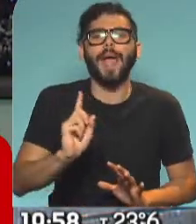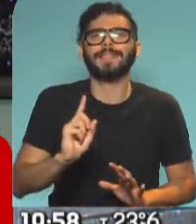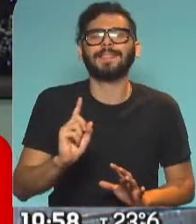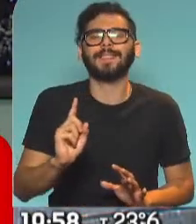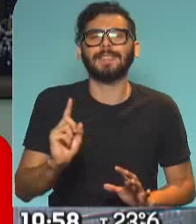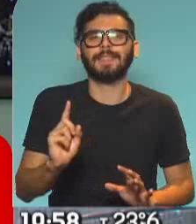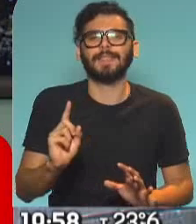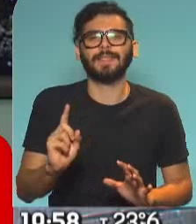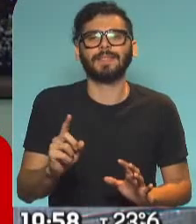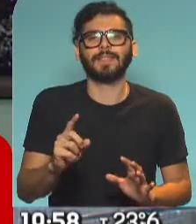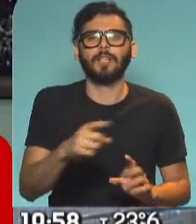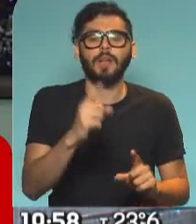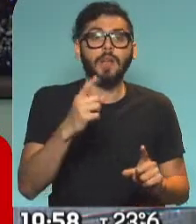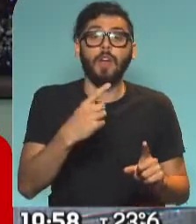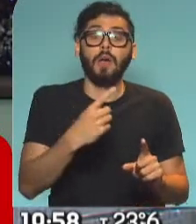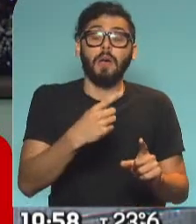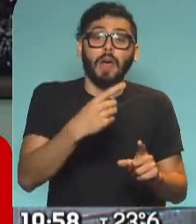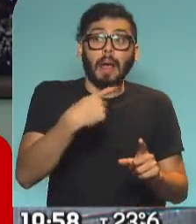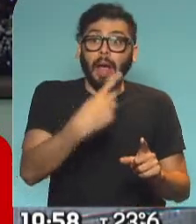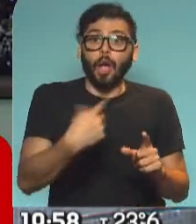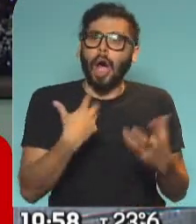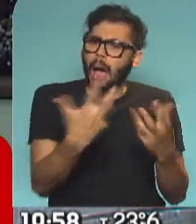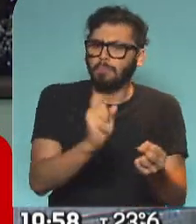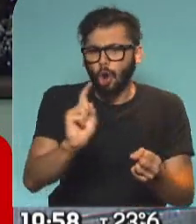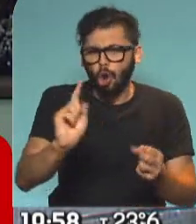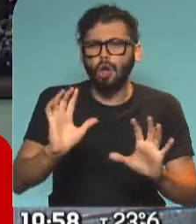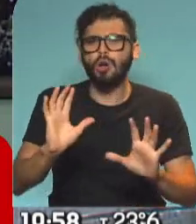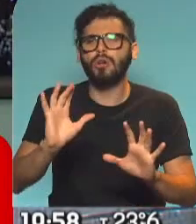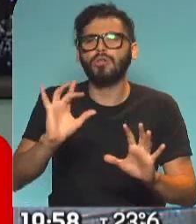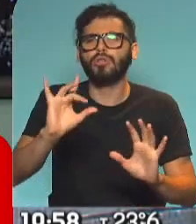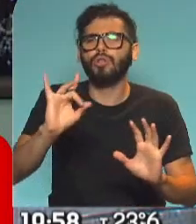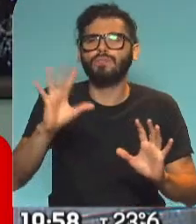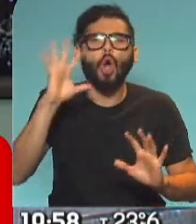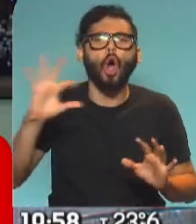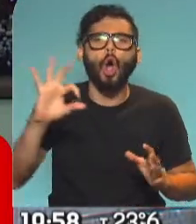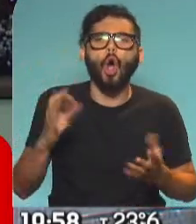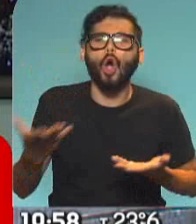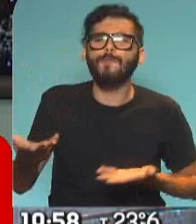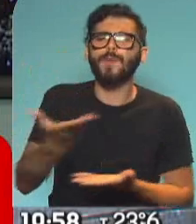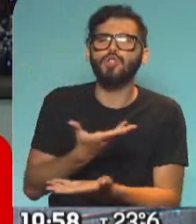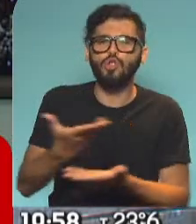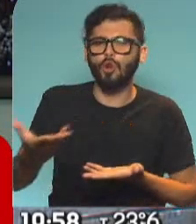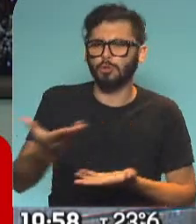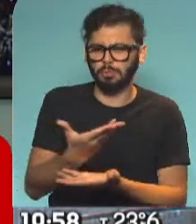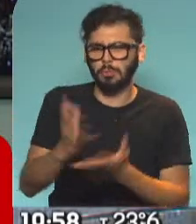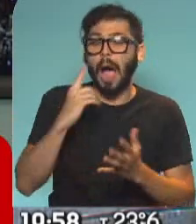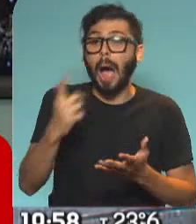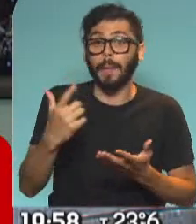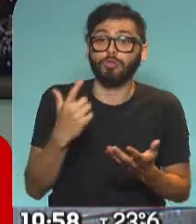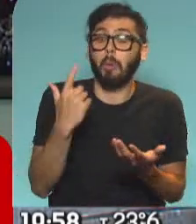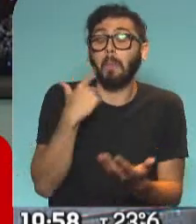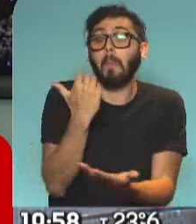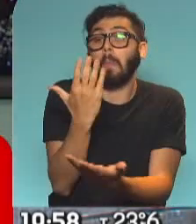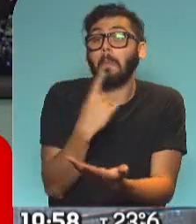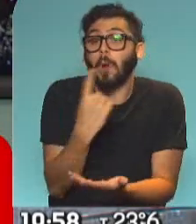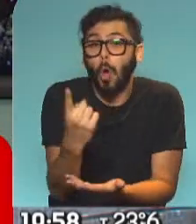avalar lo que se ha escuchado, sino para simplemente en el intercambio de opiniones y que usted pueda contradecir o